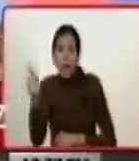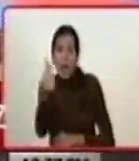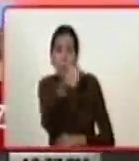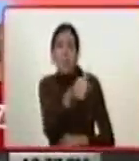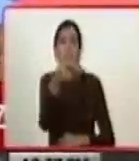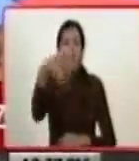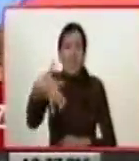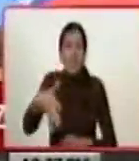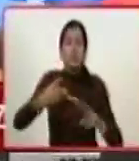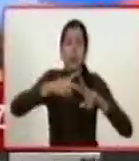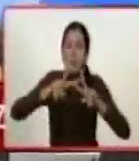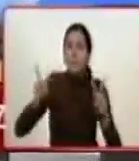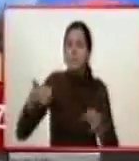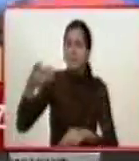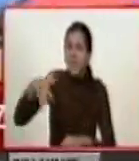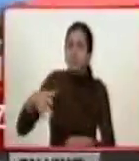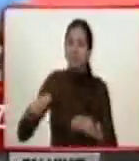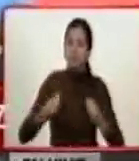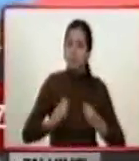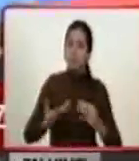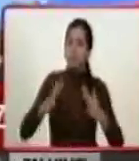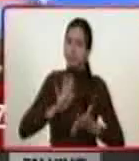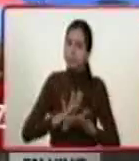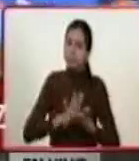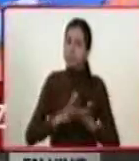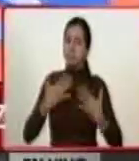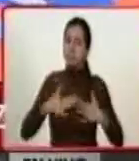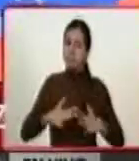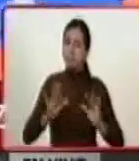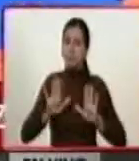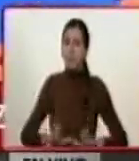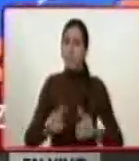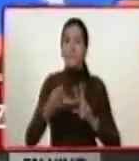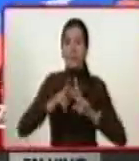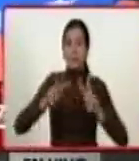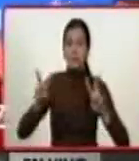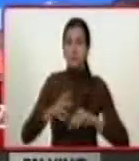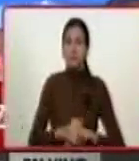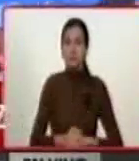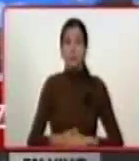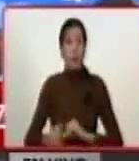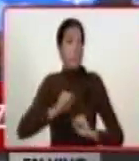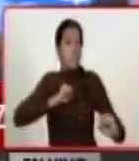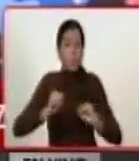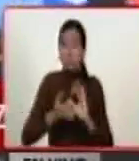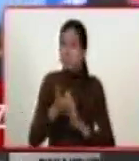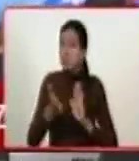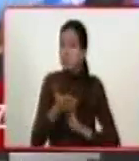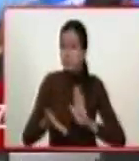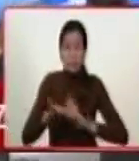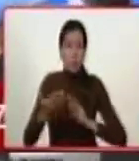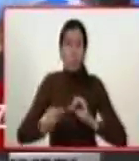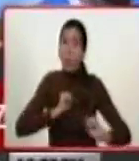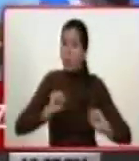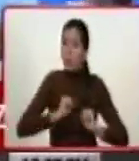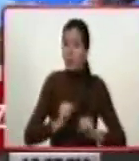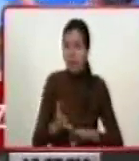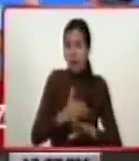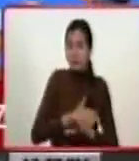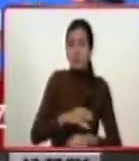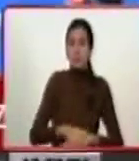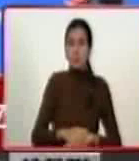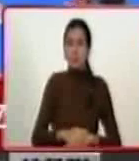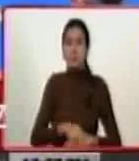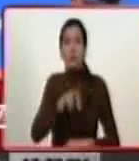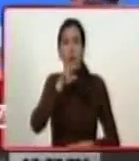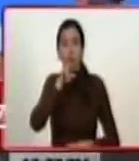tienes tu familia venezolana compatriota Vamos pues a movilizarnos Y antes a escuchar las